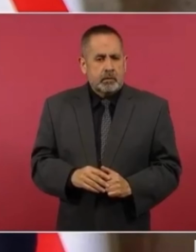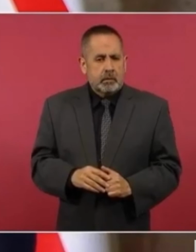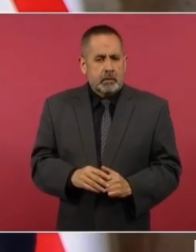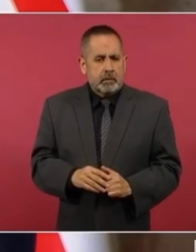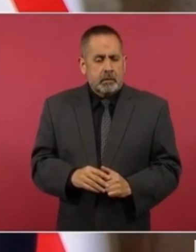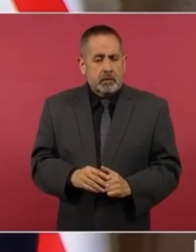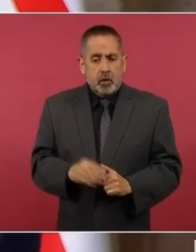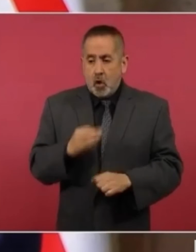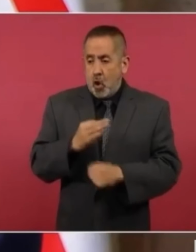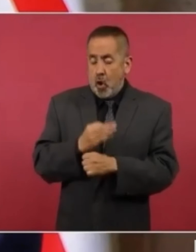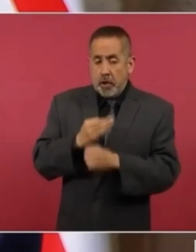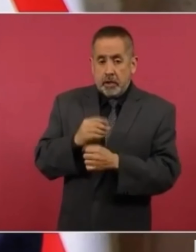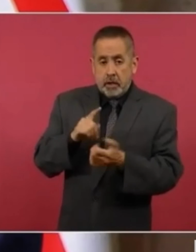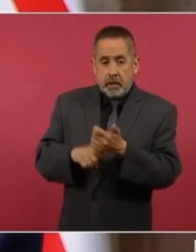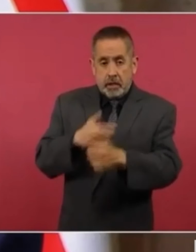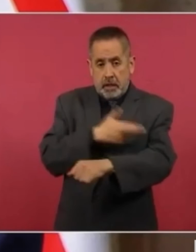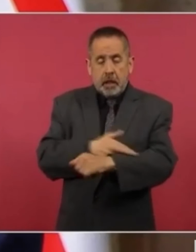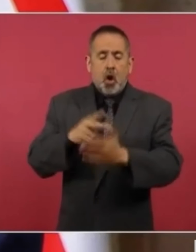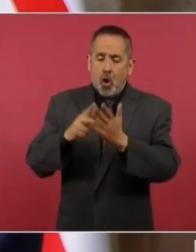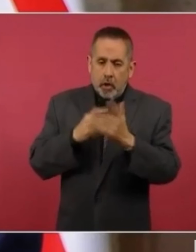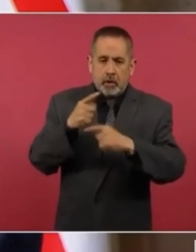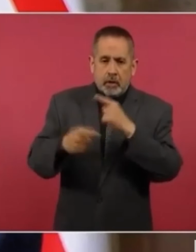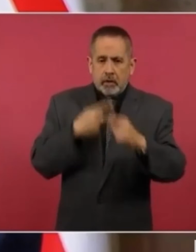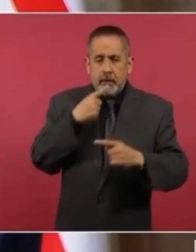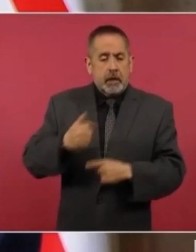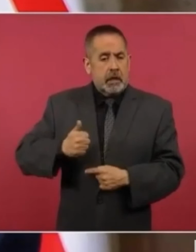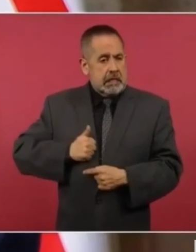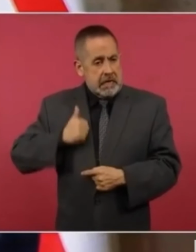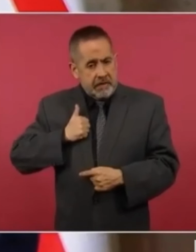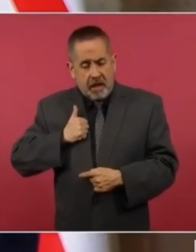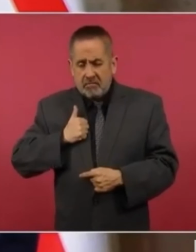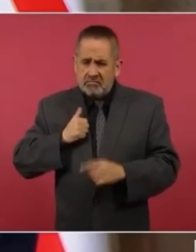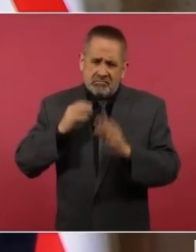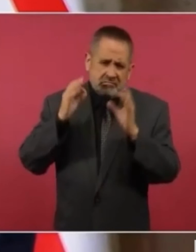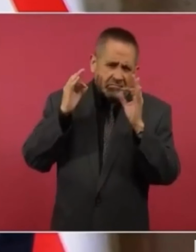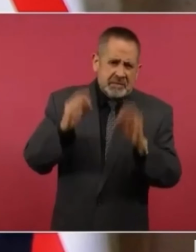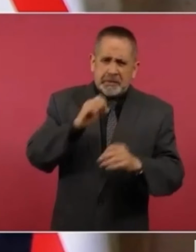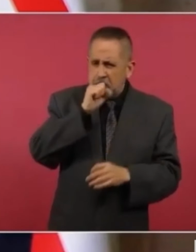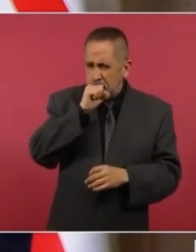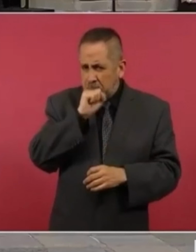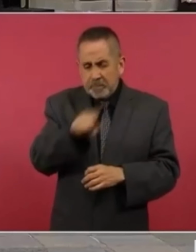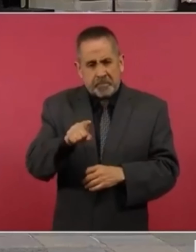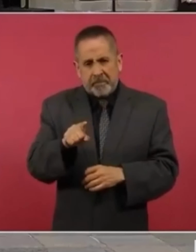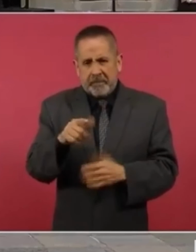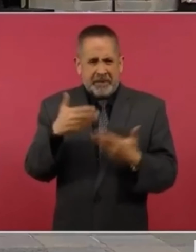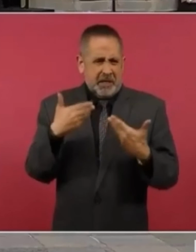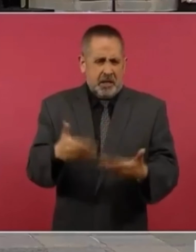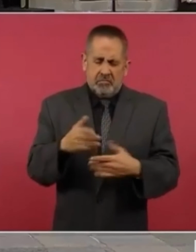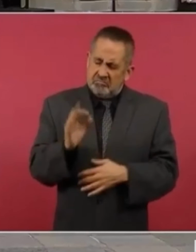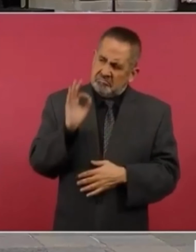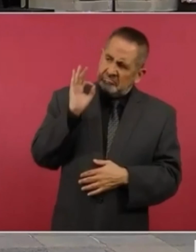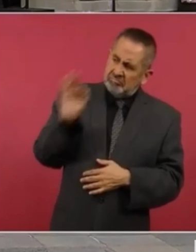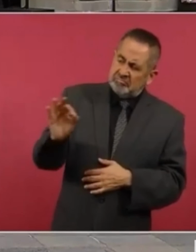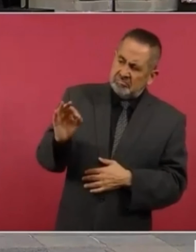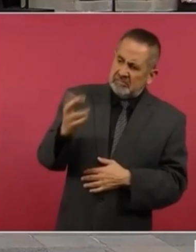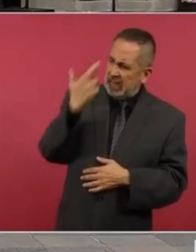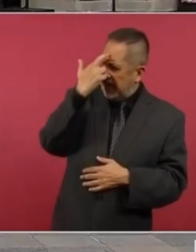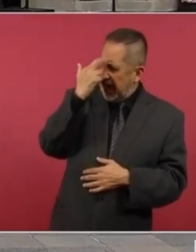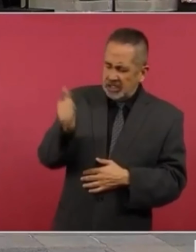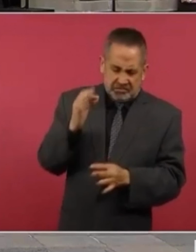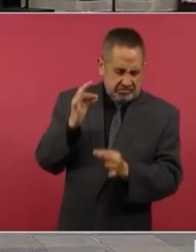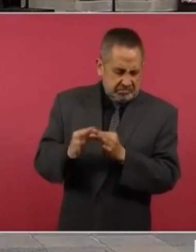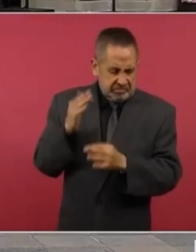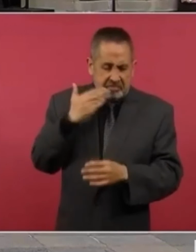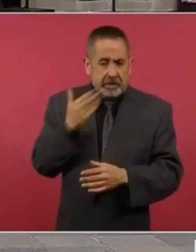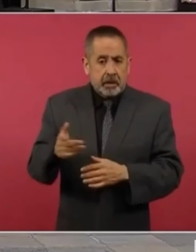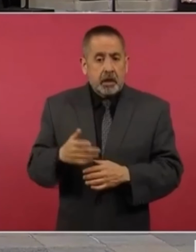lo que está haciendo, repito, Canadá, es también lo correcto.